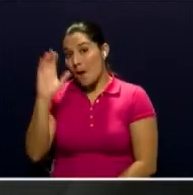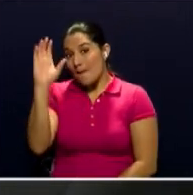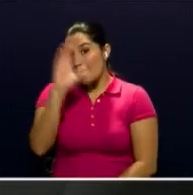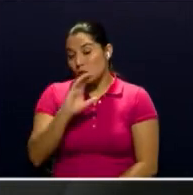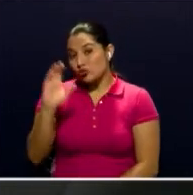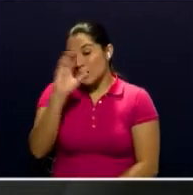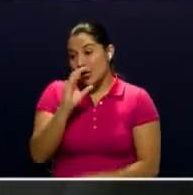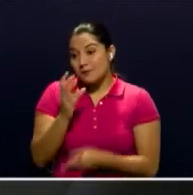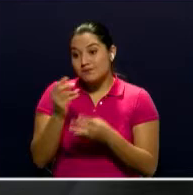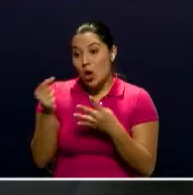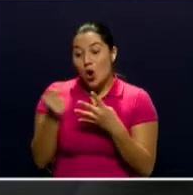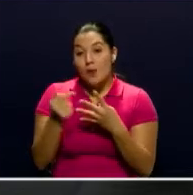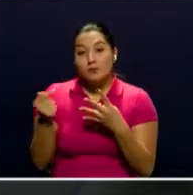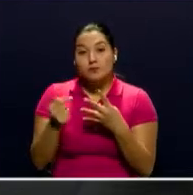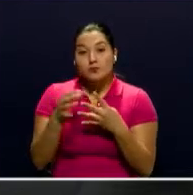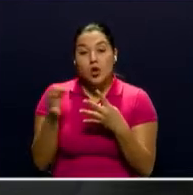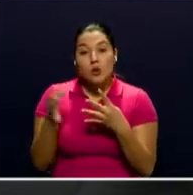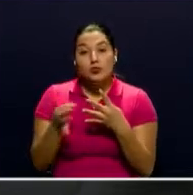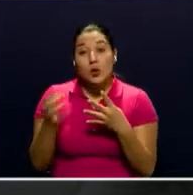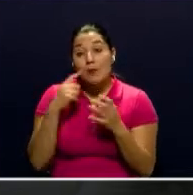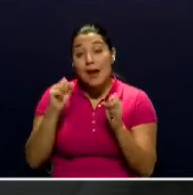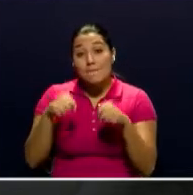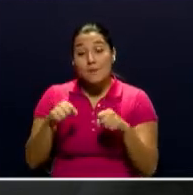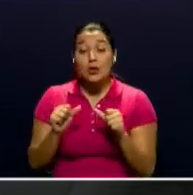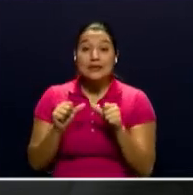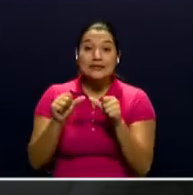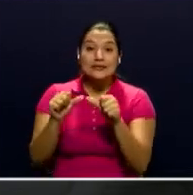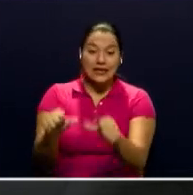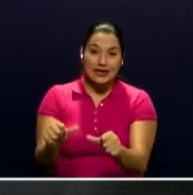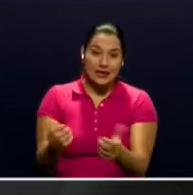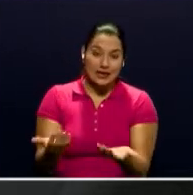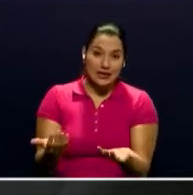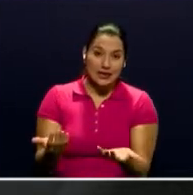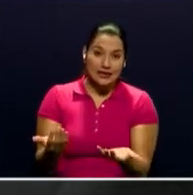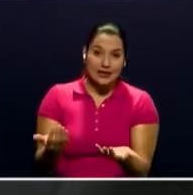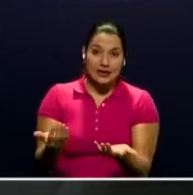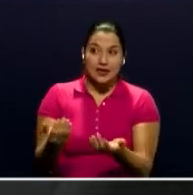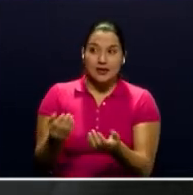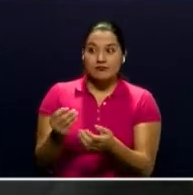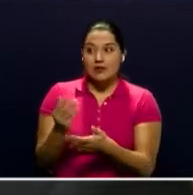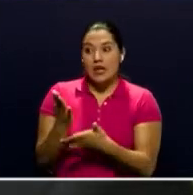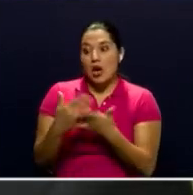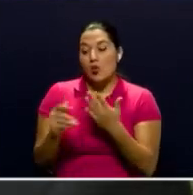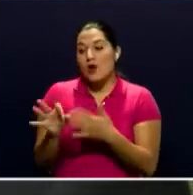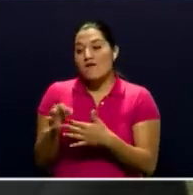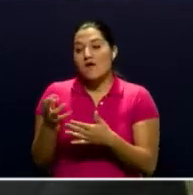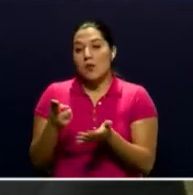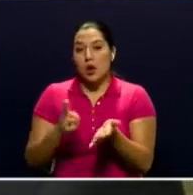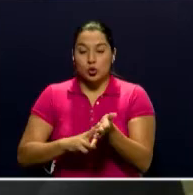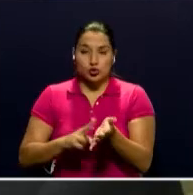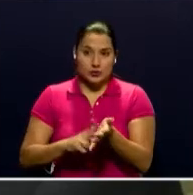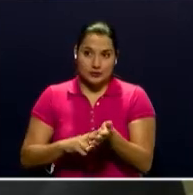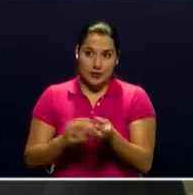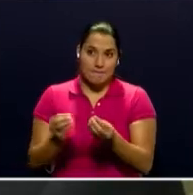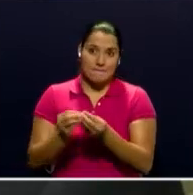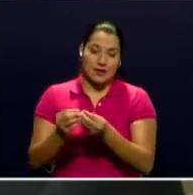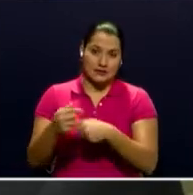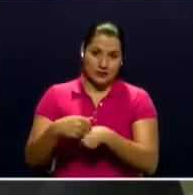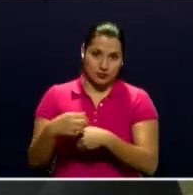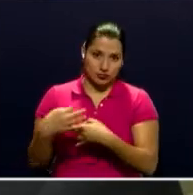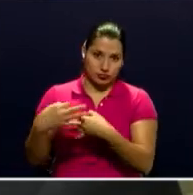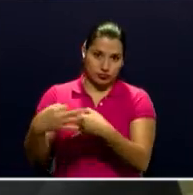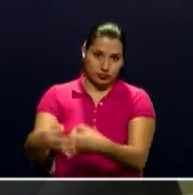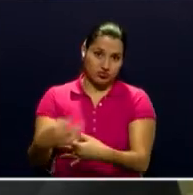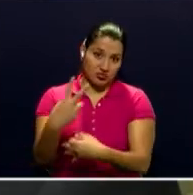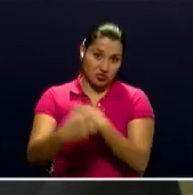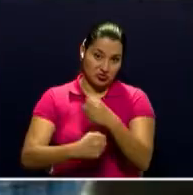para lograr continuar bajo una manera, digamos, de contratación postergada de